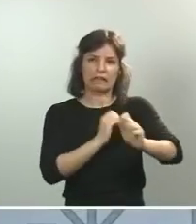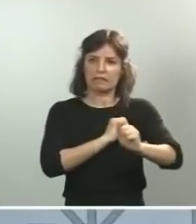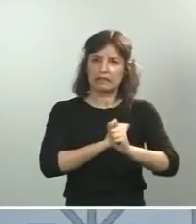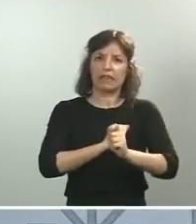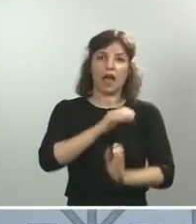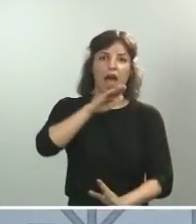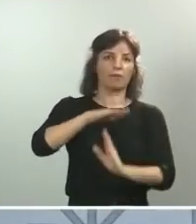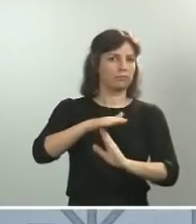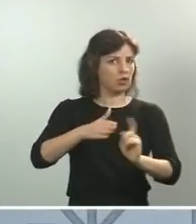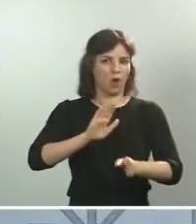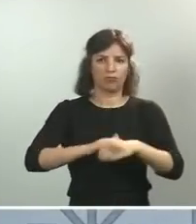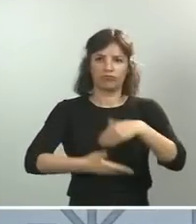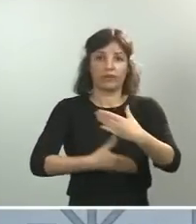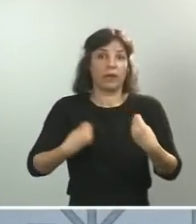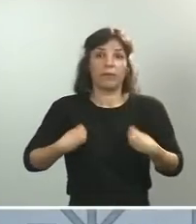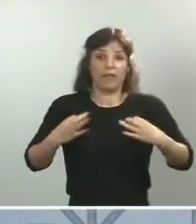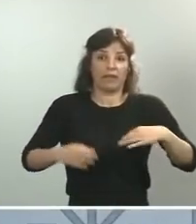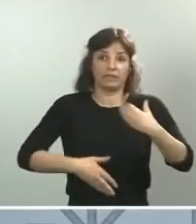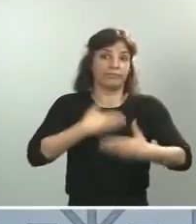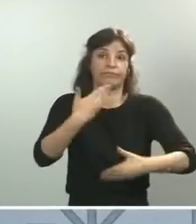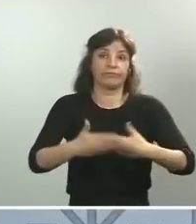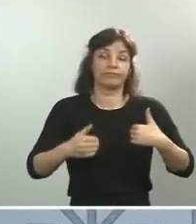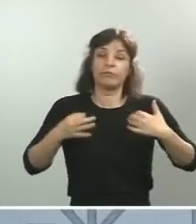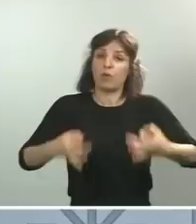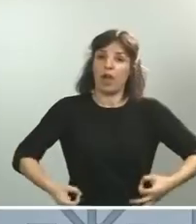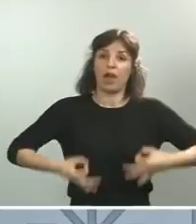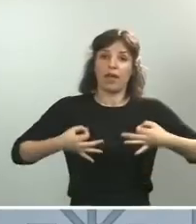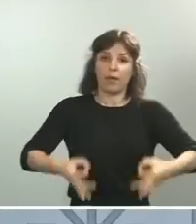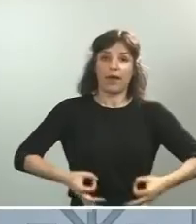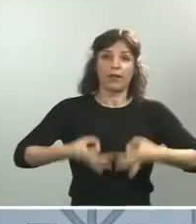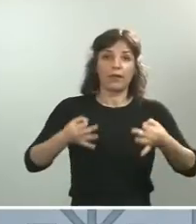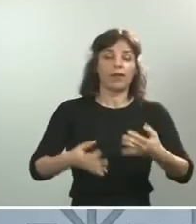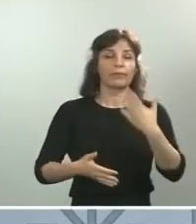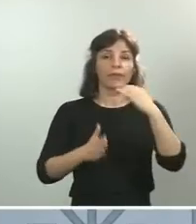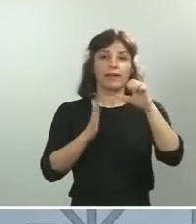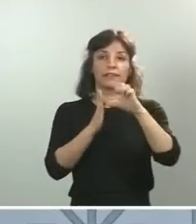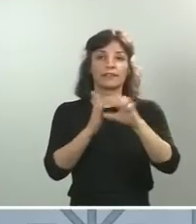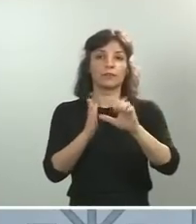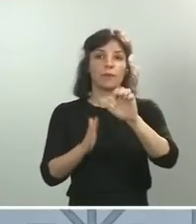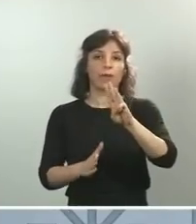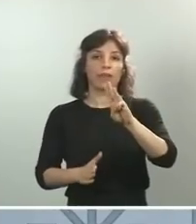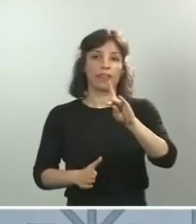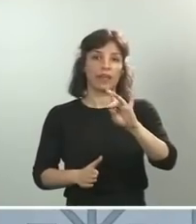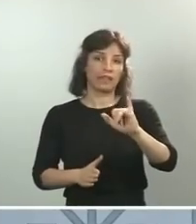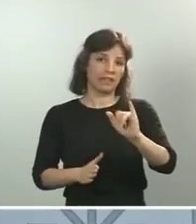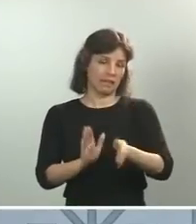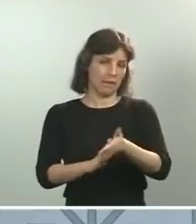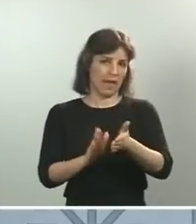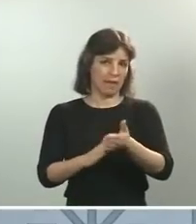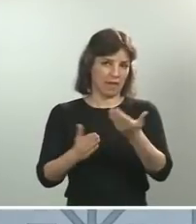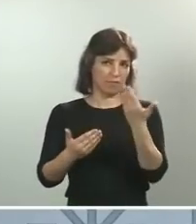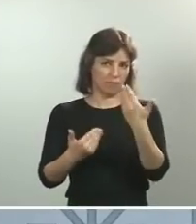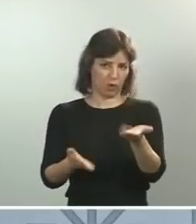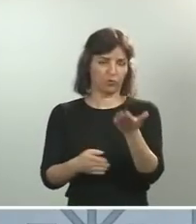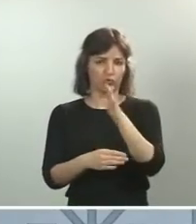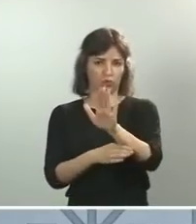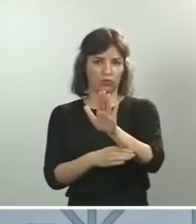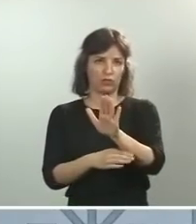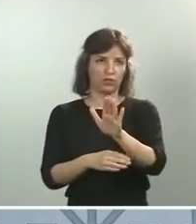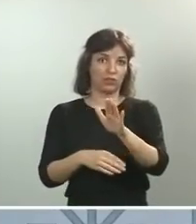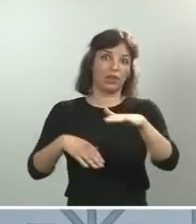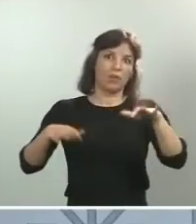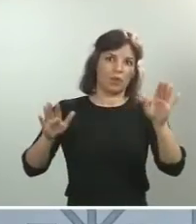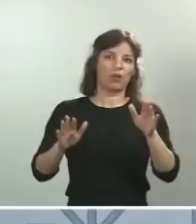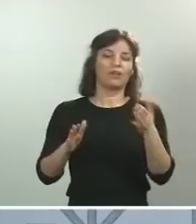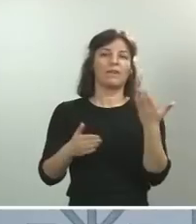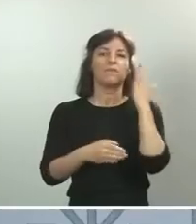sigue, lo hemos hecho todo, igual, el estatuto del PDI que se va a presentar pronto, bueno, se va a presentar al trámite parlamentario,